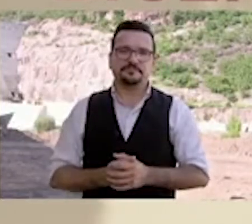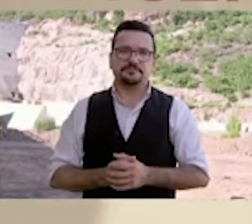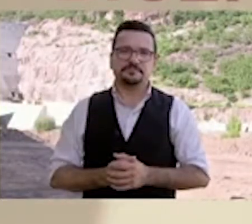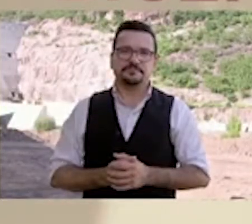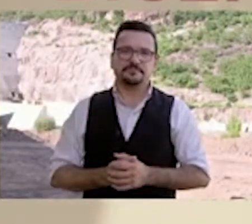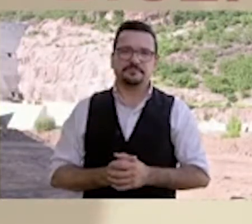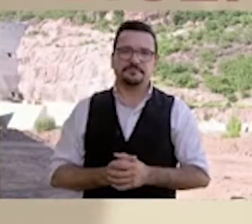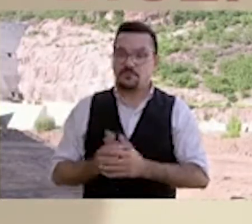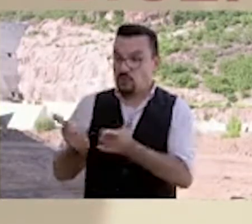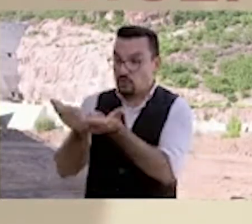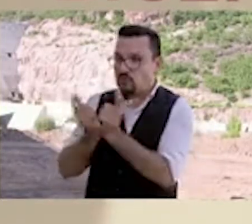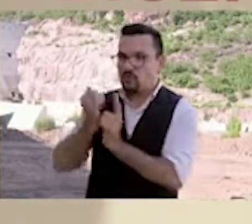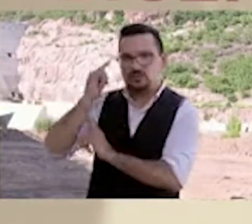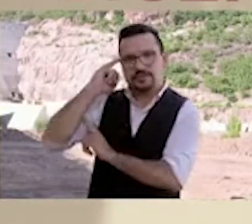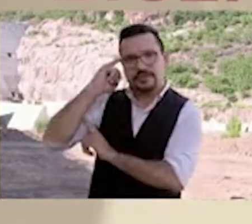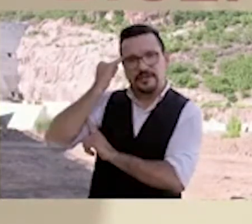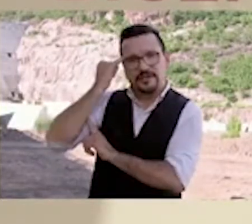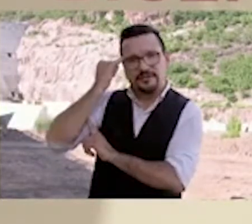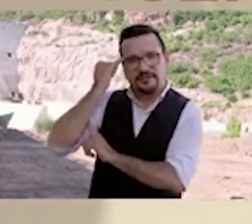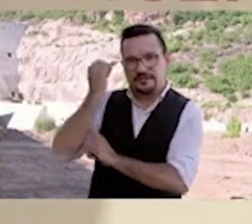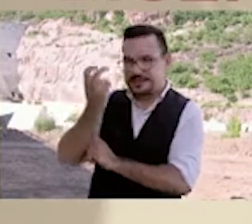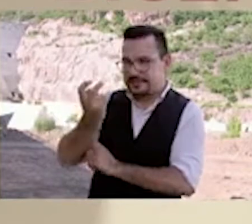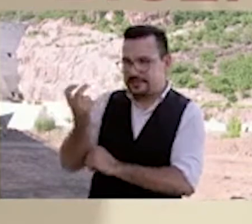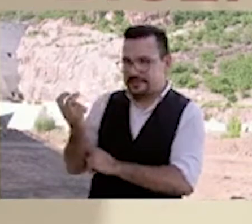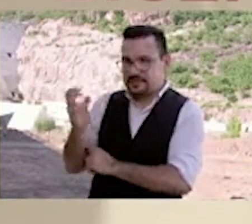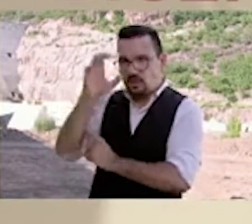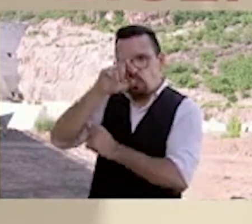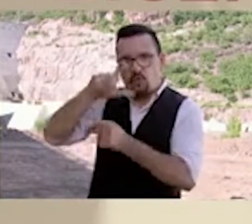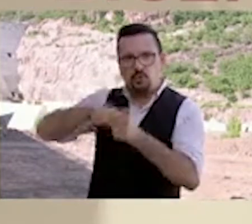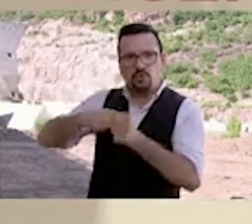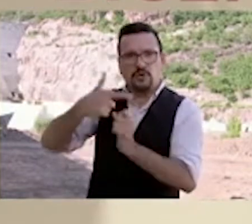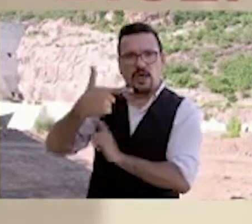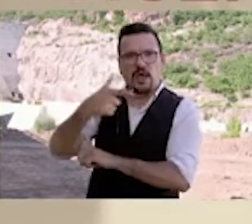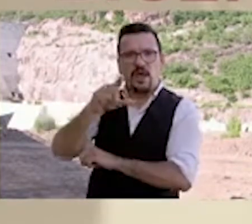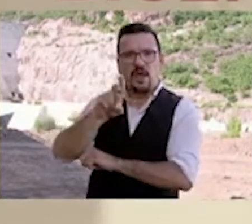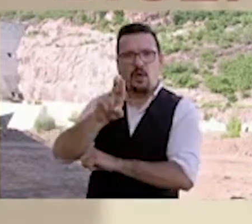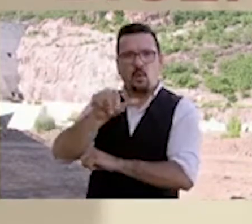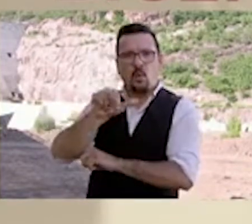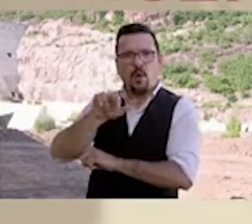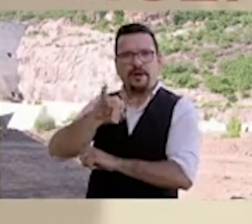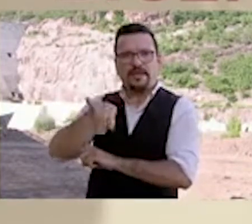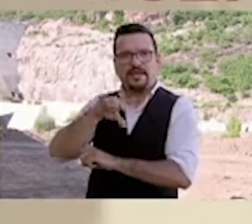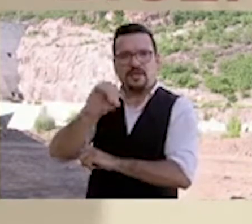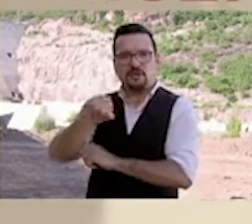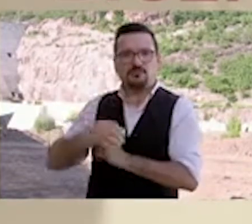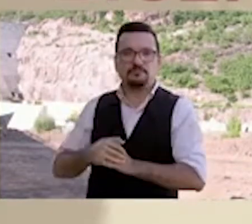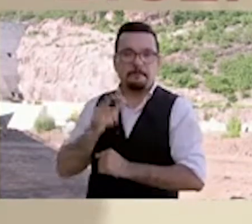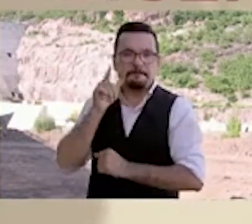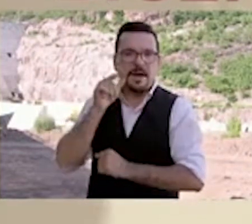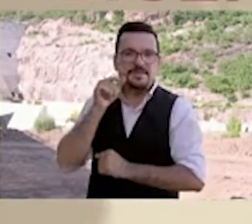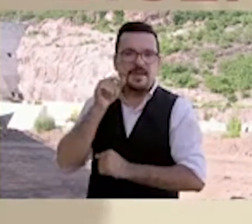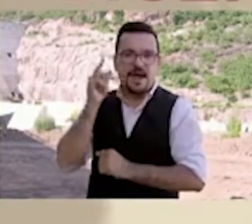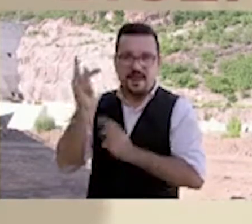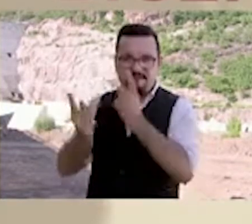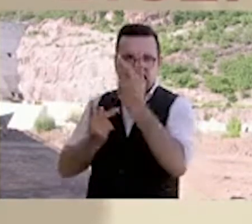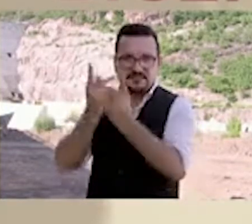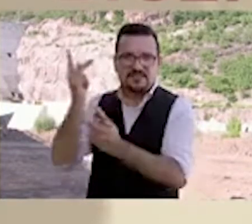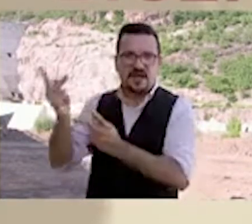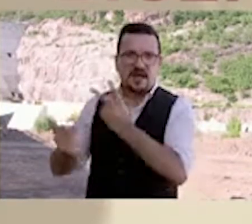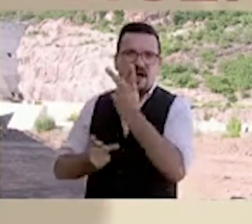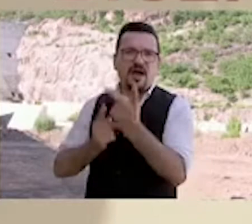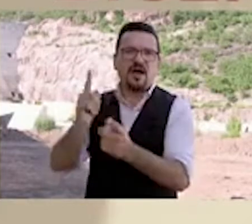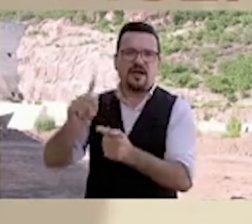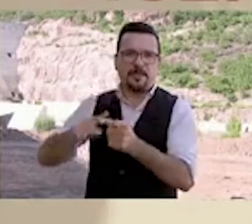de las comunidades y de la cultura guarijí. Mañana vamos a estar